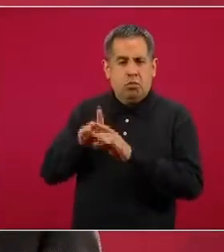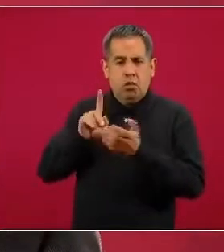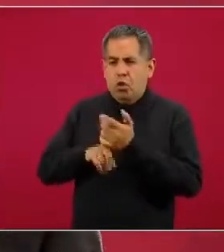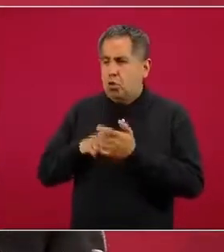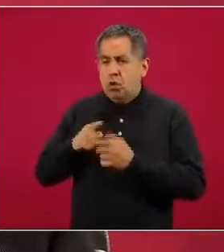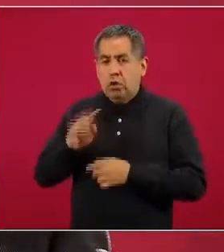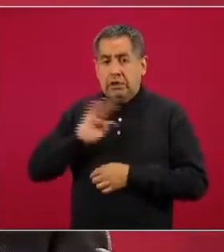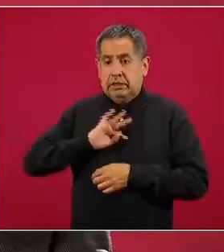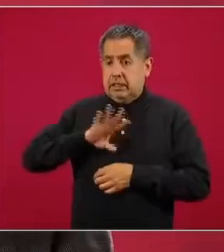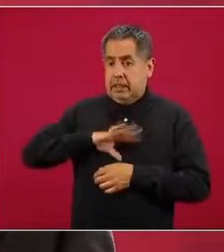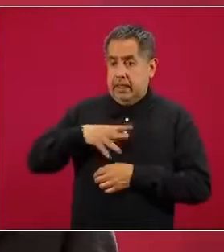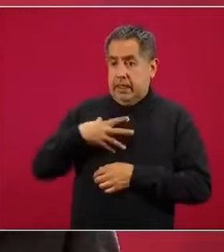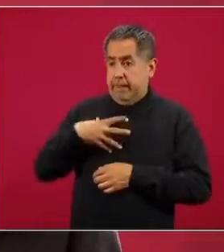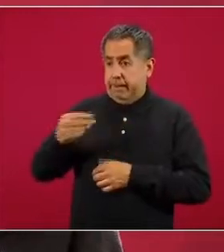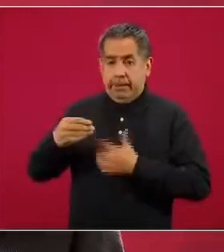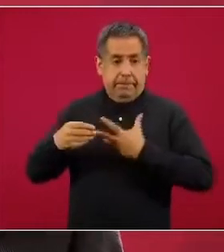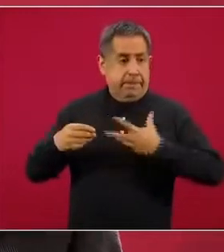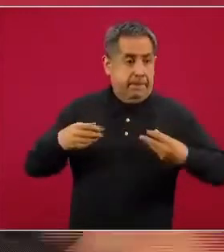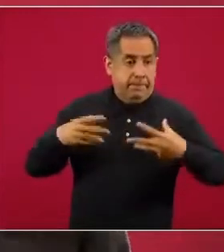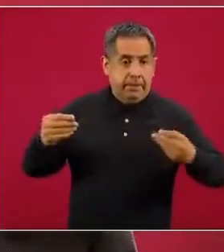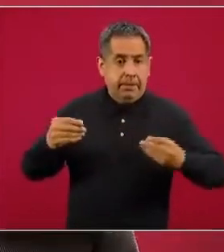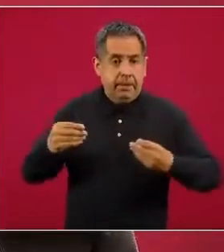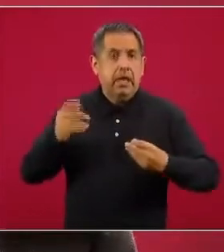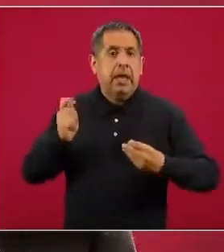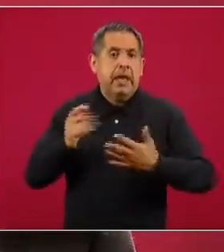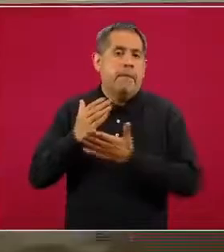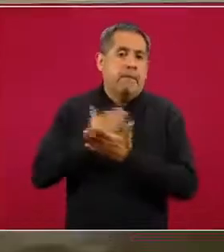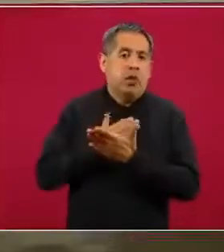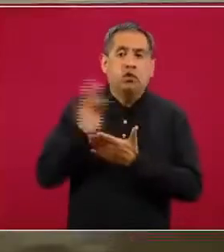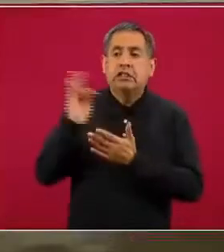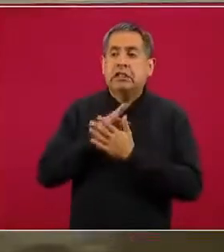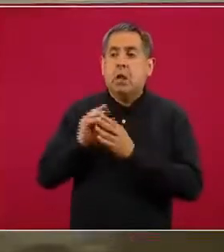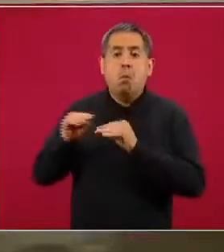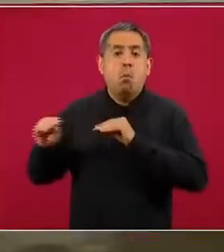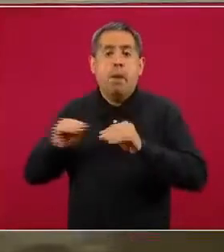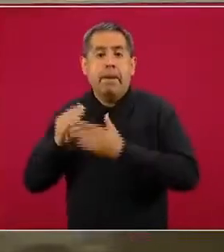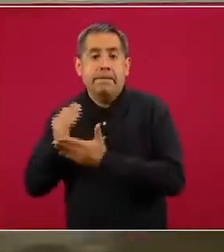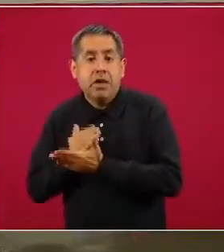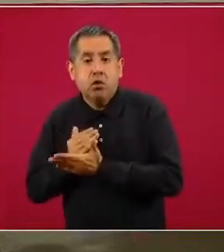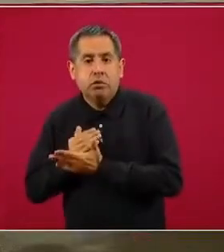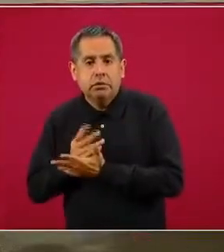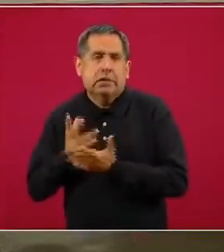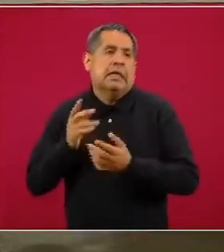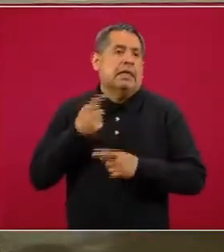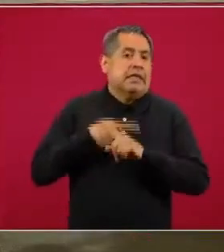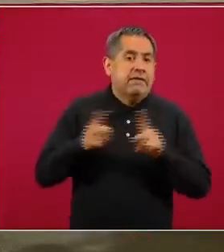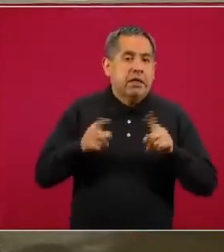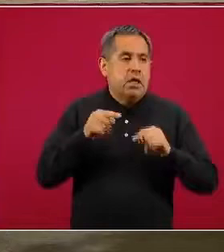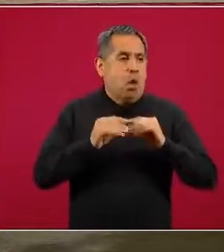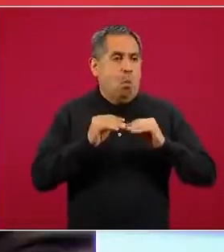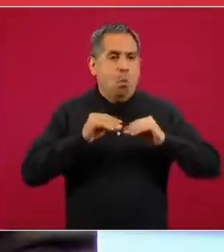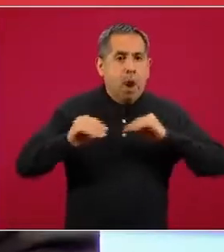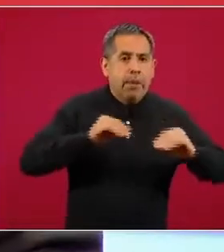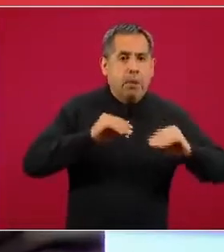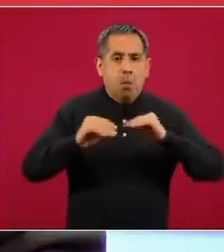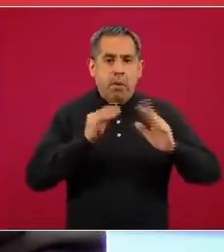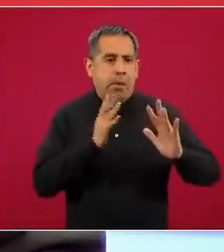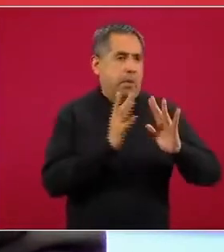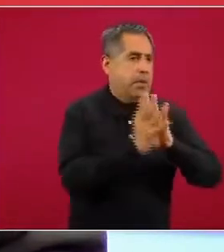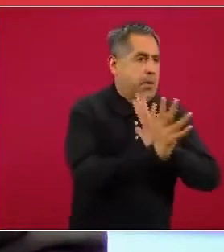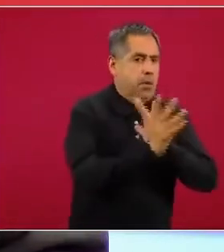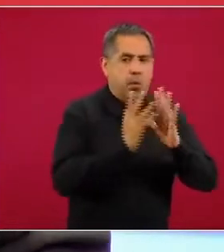contagiar es menor hacia otras poblaciones. En cambio, donde existe una importante movilidad, un